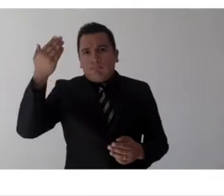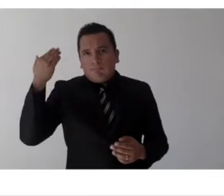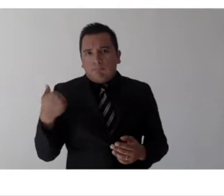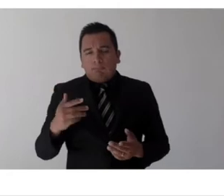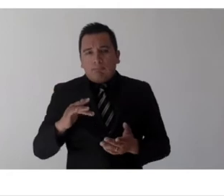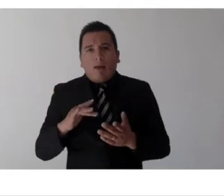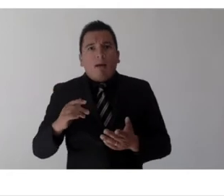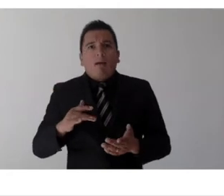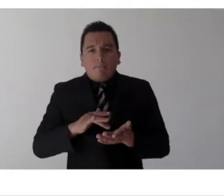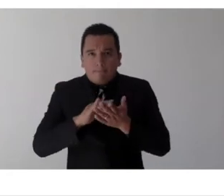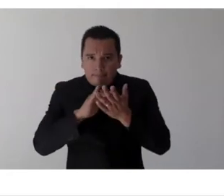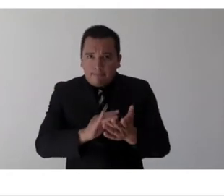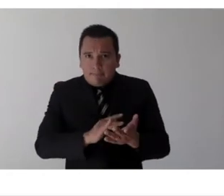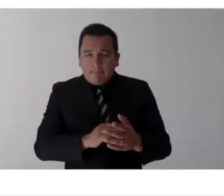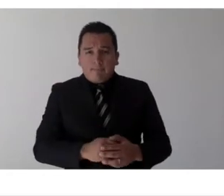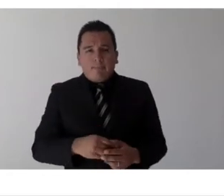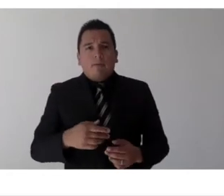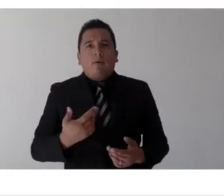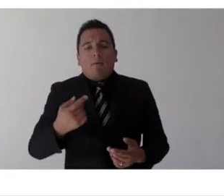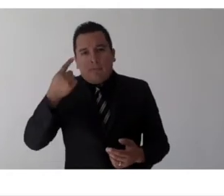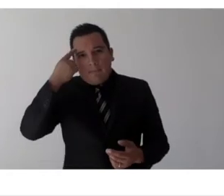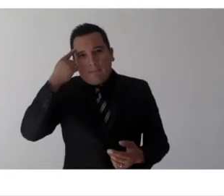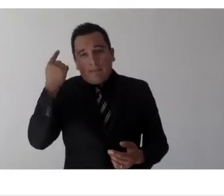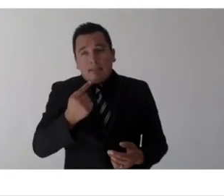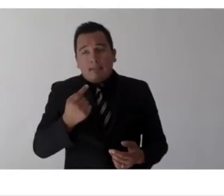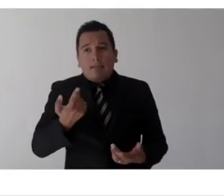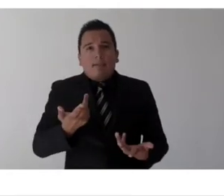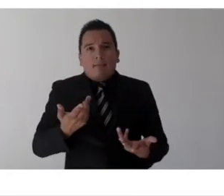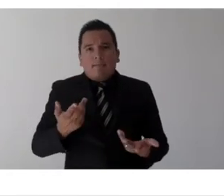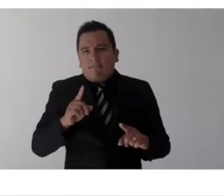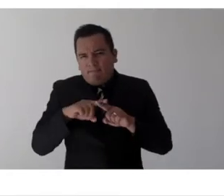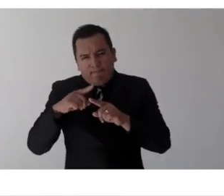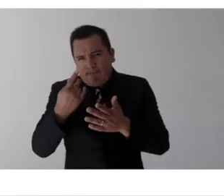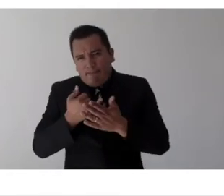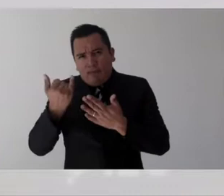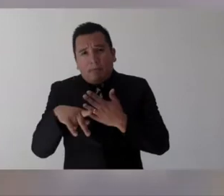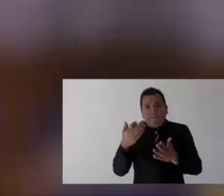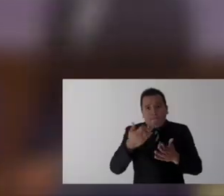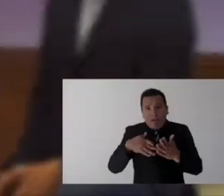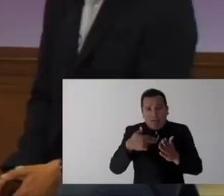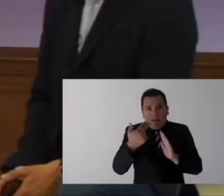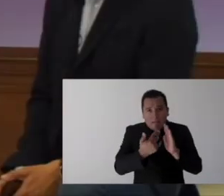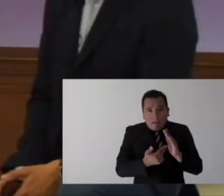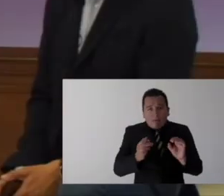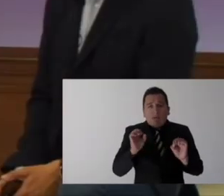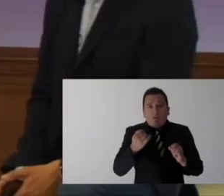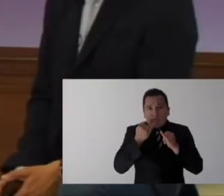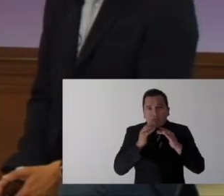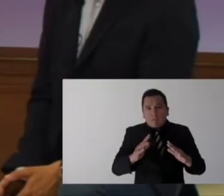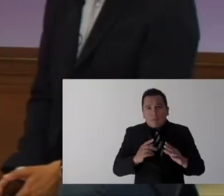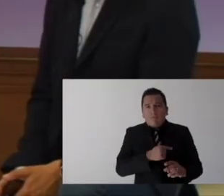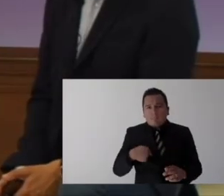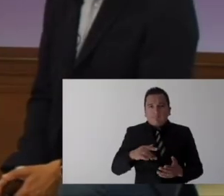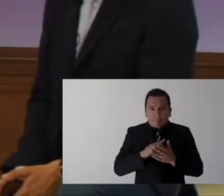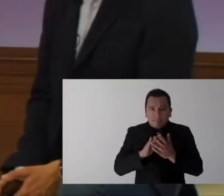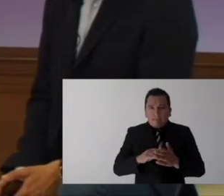en la vida pública y que necesitan más herramientas, más información o más conocimientos para actuar de manera más efectiva. Para ellos también